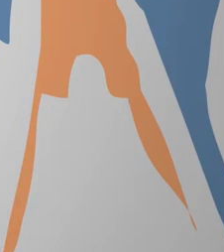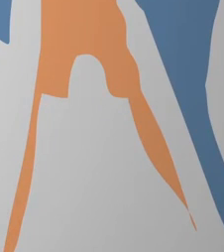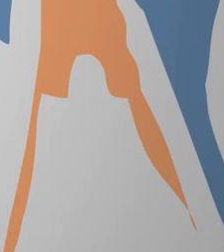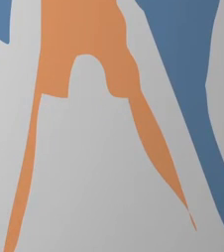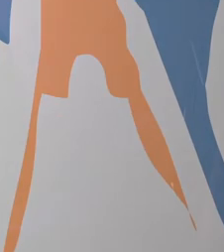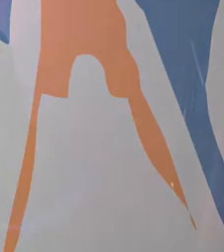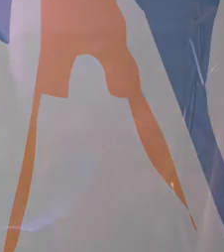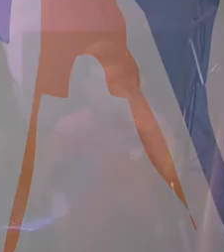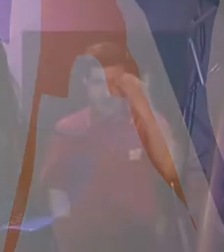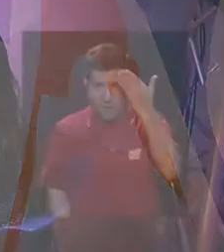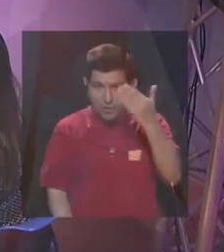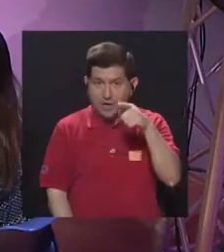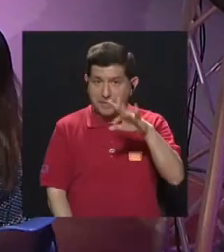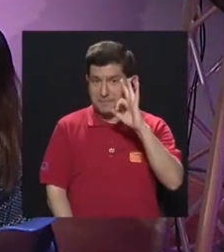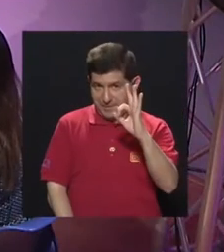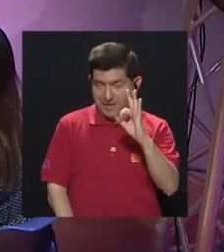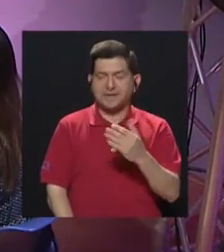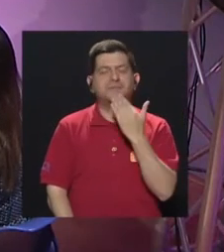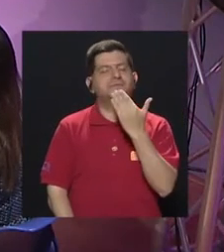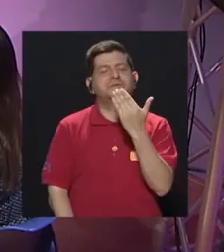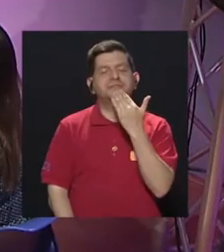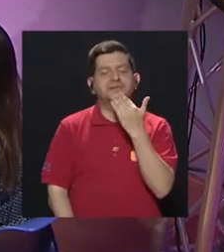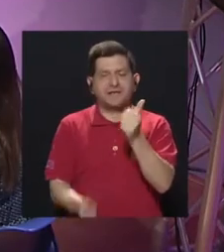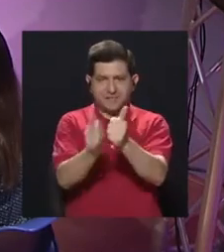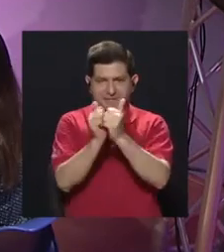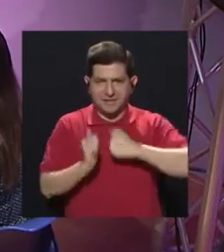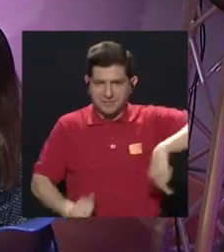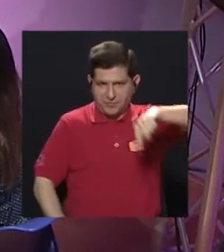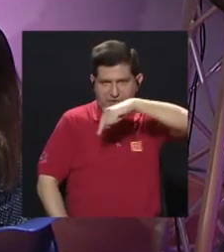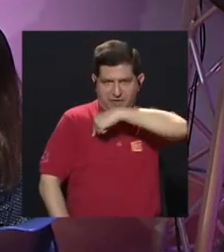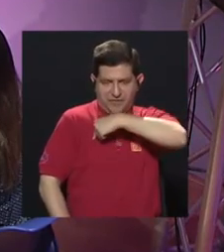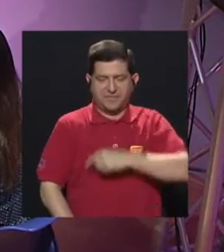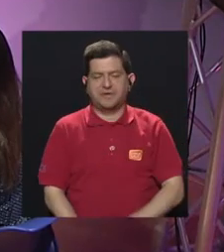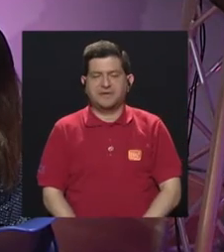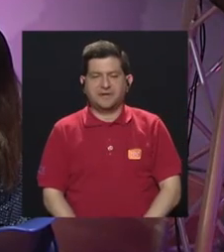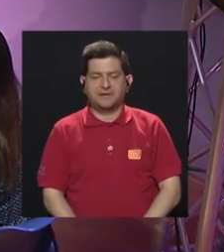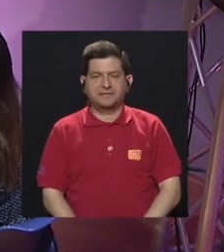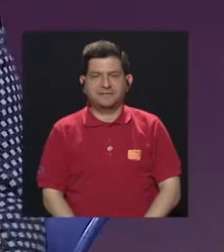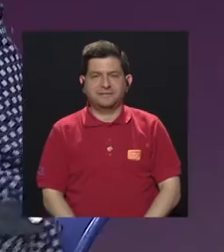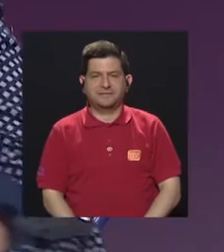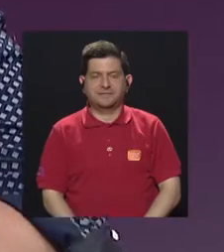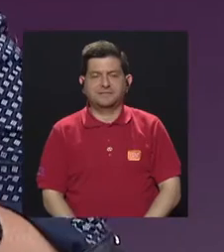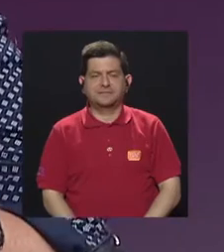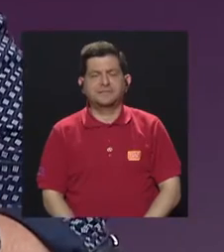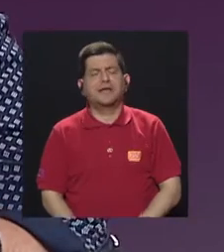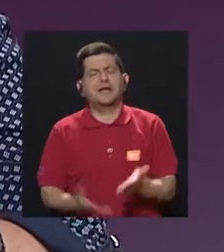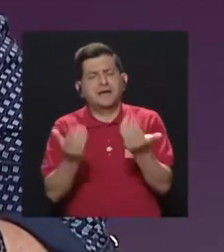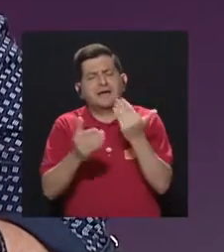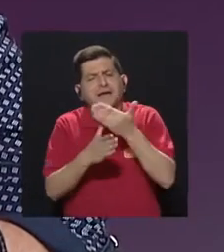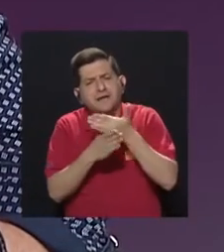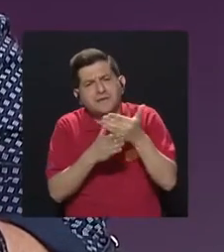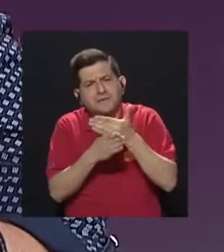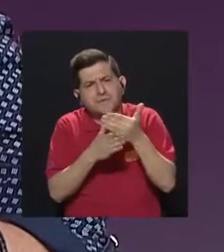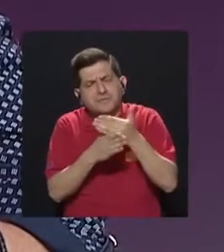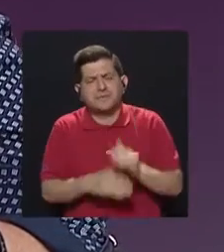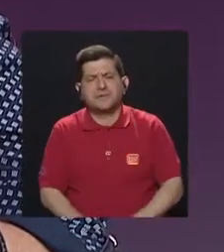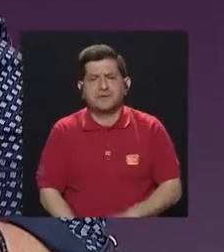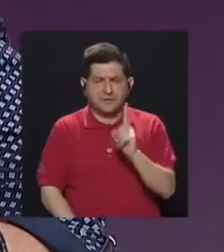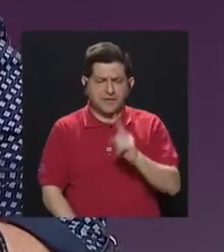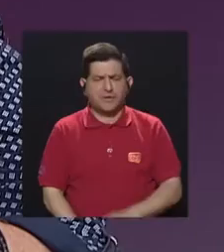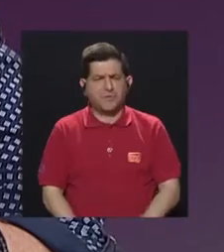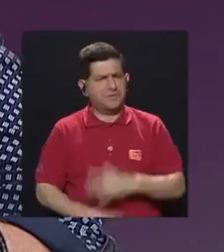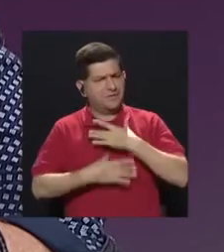hola qué tal cómo están muchas gracias por estar con nosotras queríamos compartir un estimulante